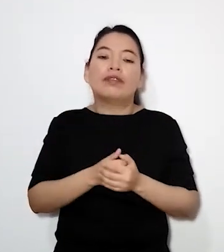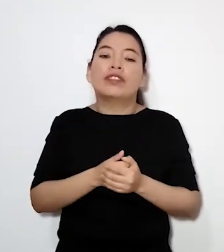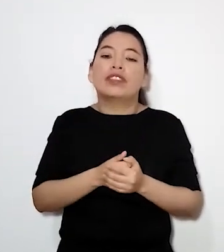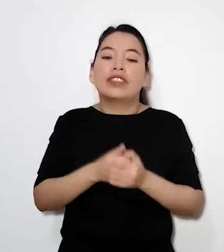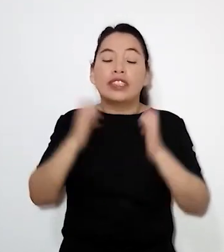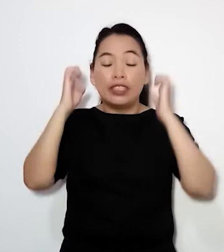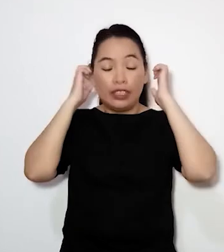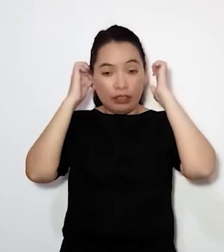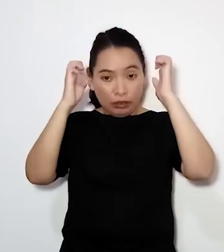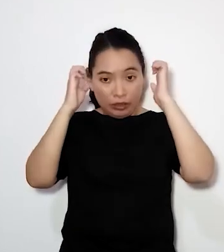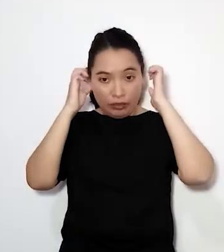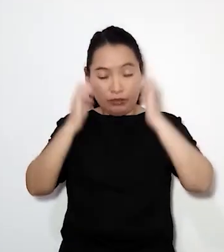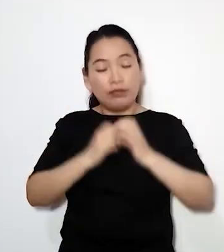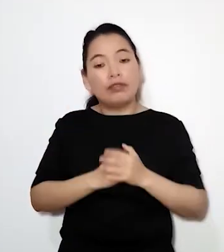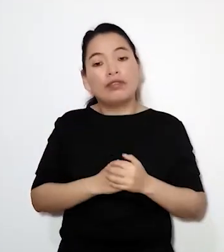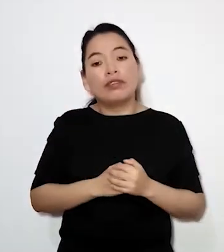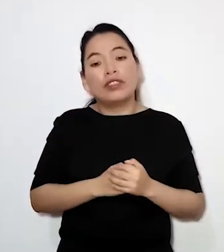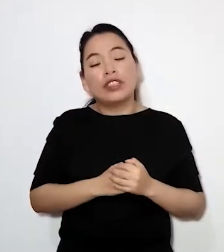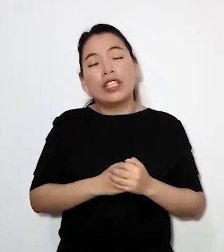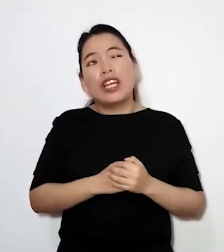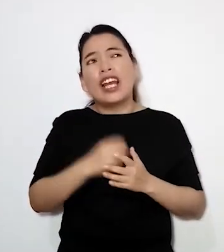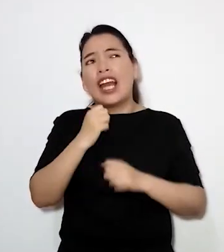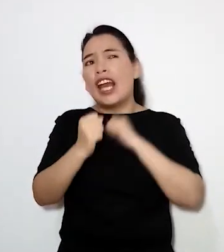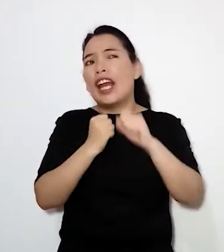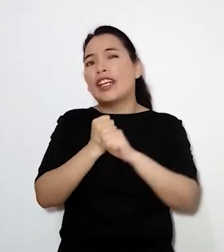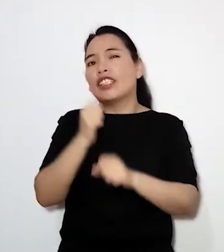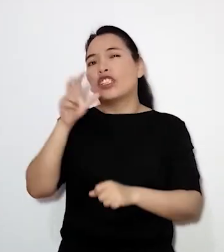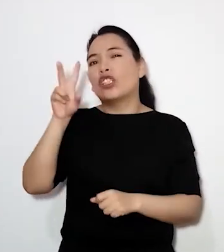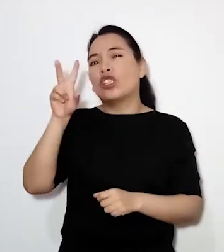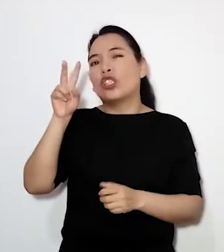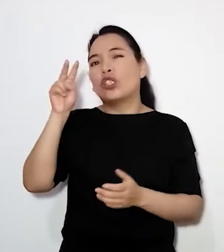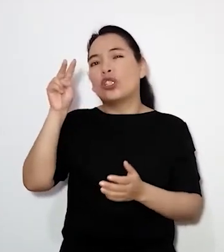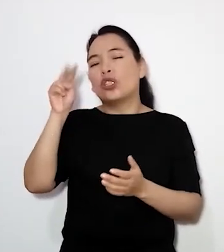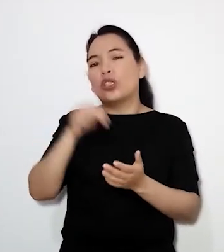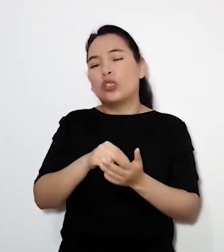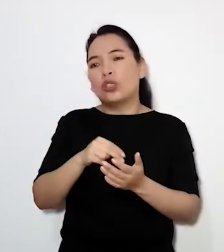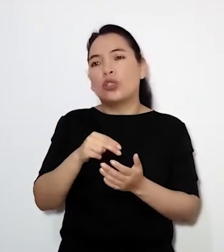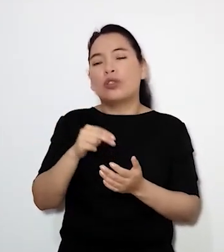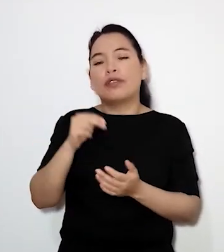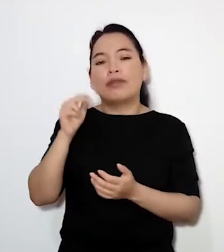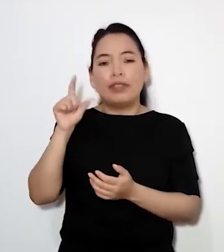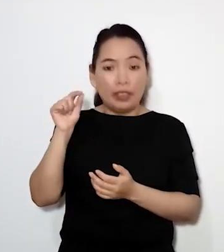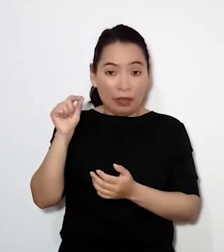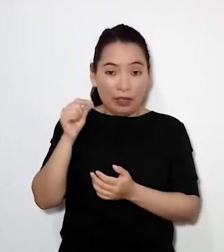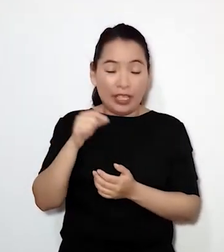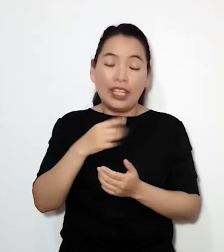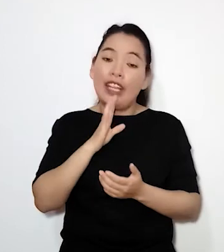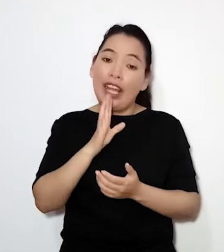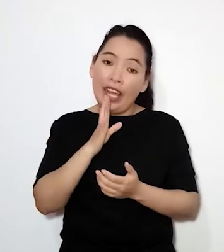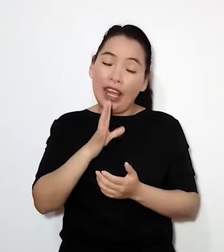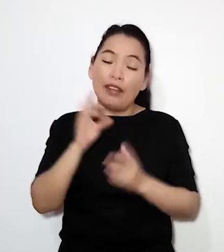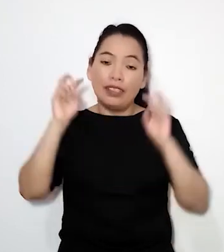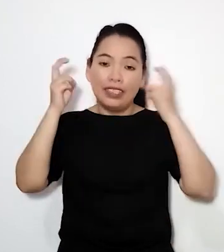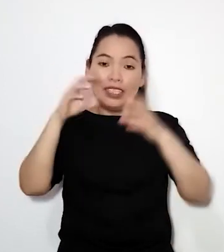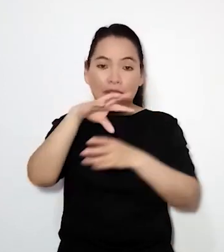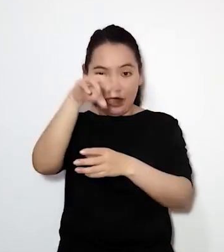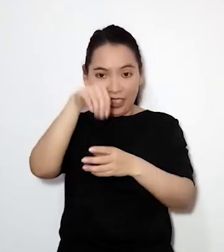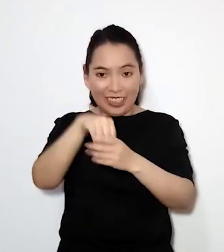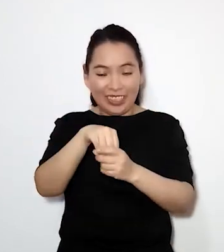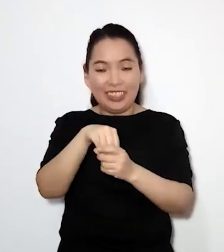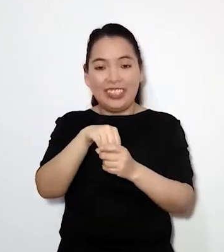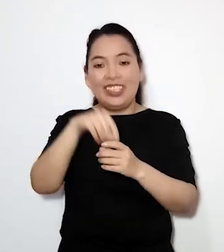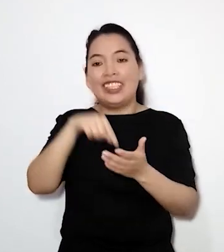en el 2020 justamente toca el tema de inclusión en educación, y en la